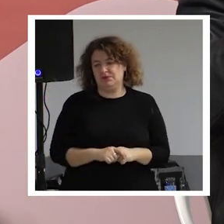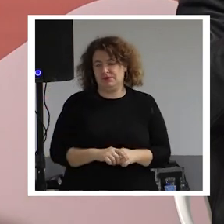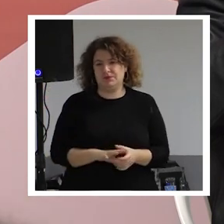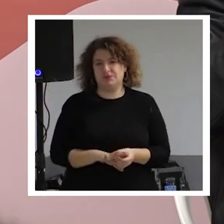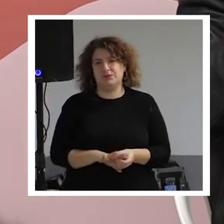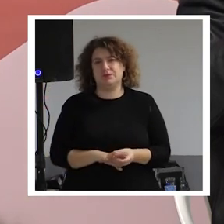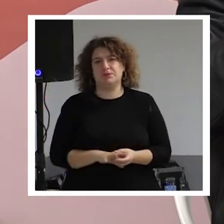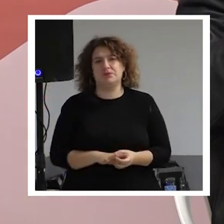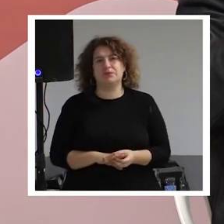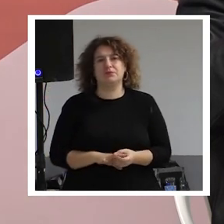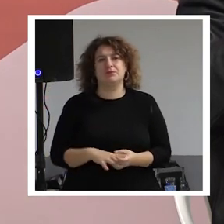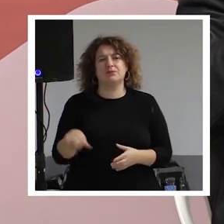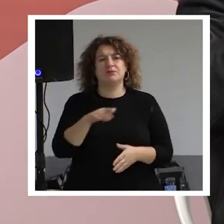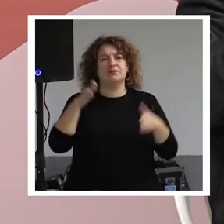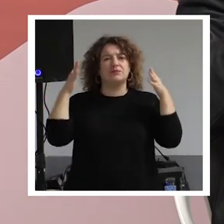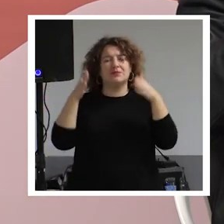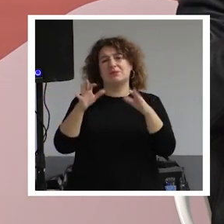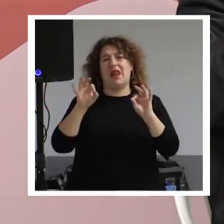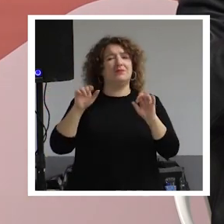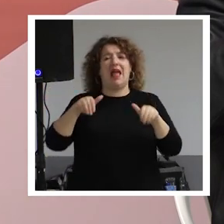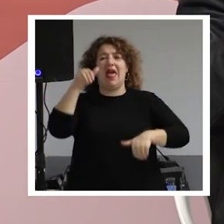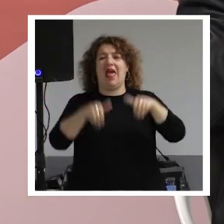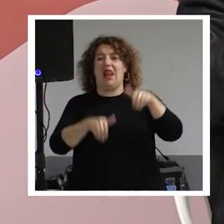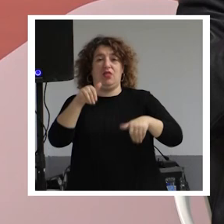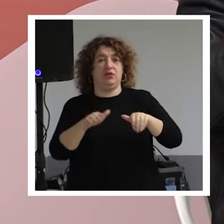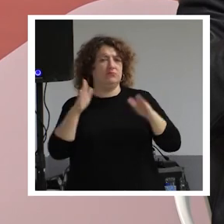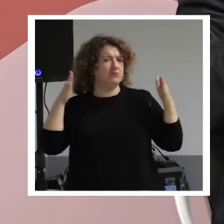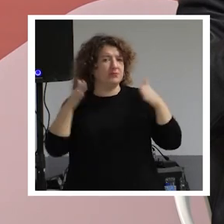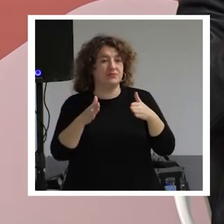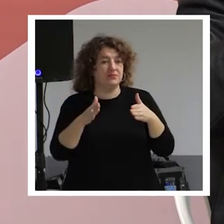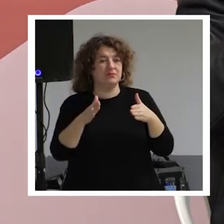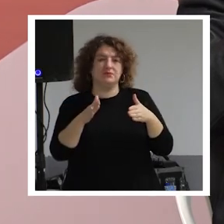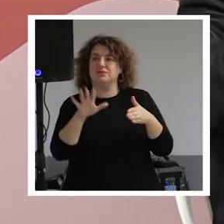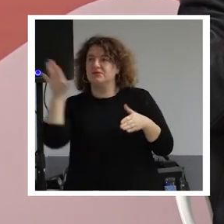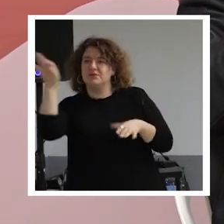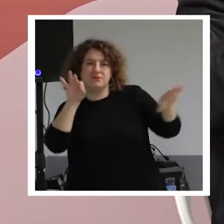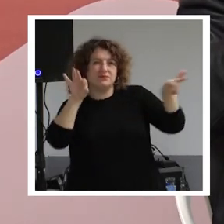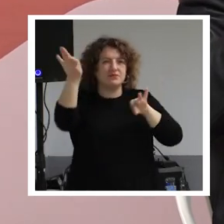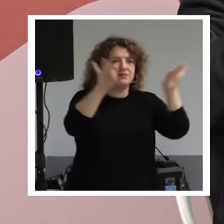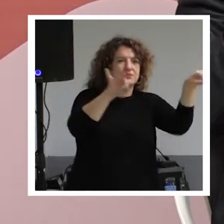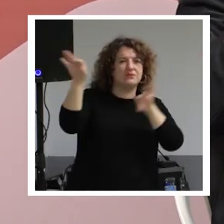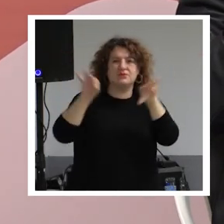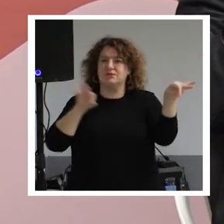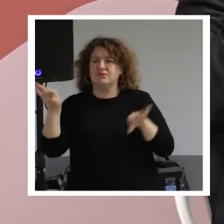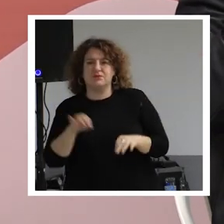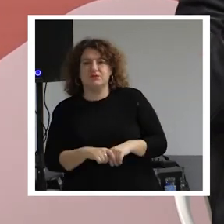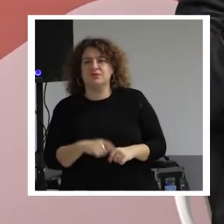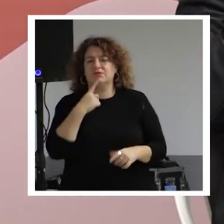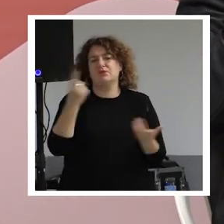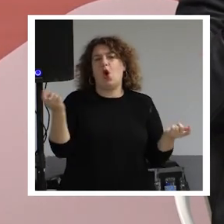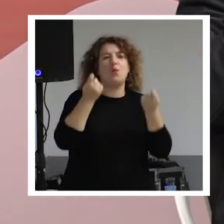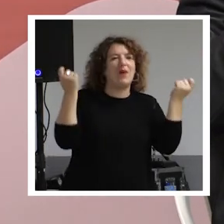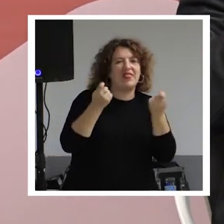se transforman en lo que es la literatura llamamos partidos políticos profesionales no es decir son partidos que